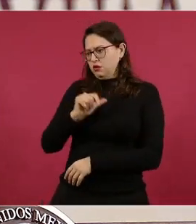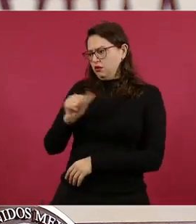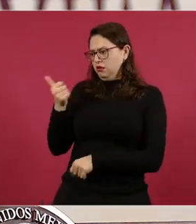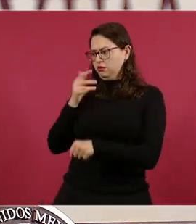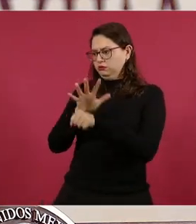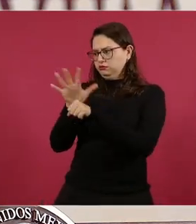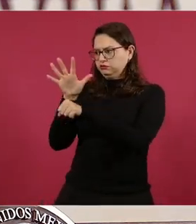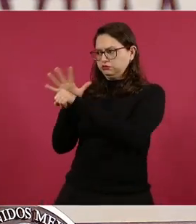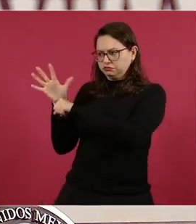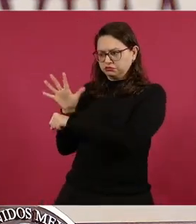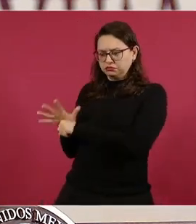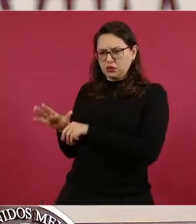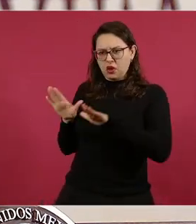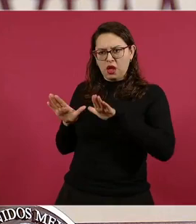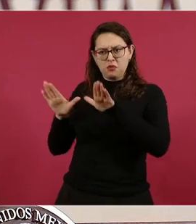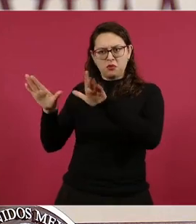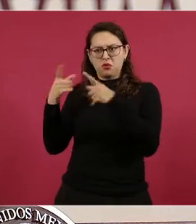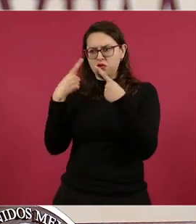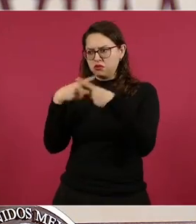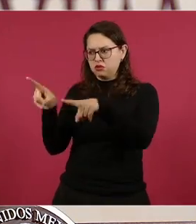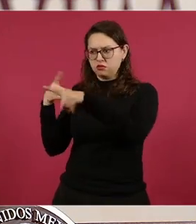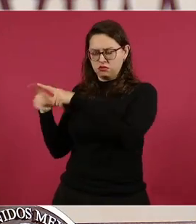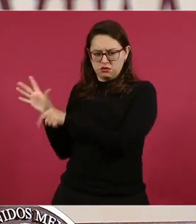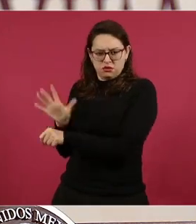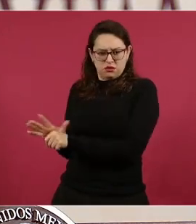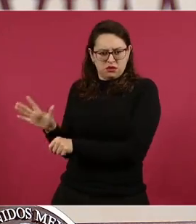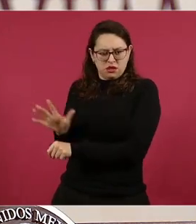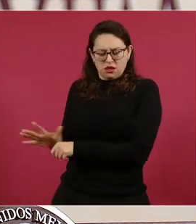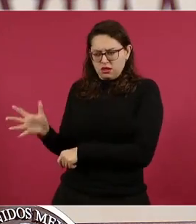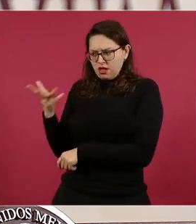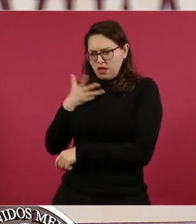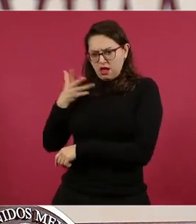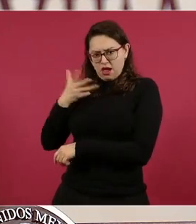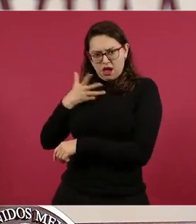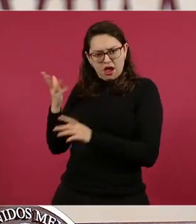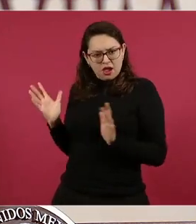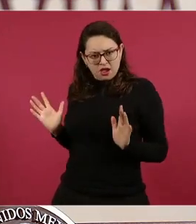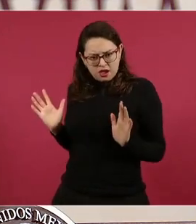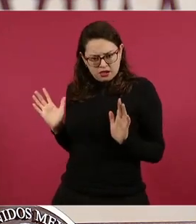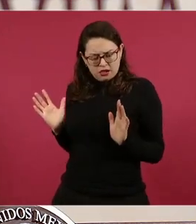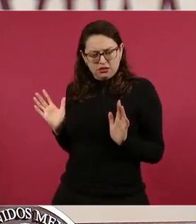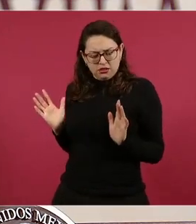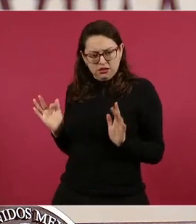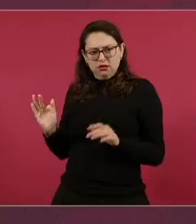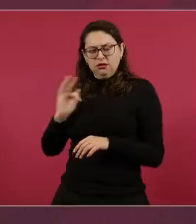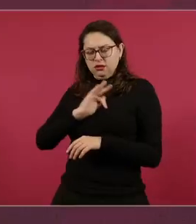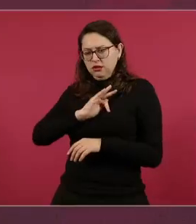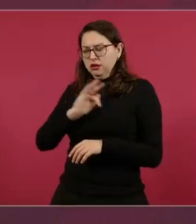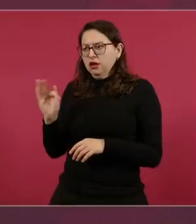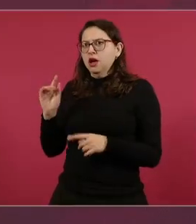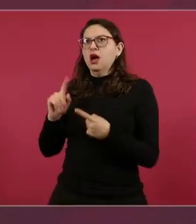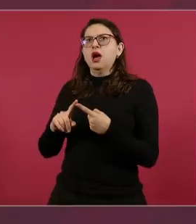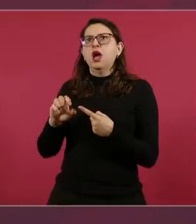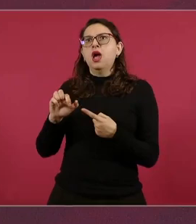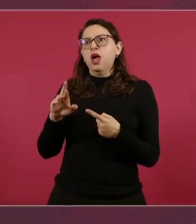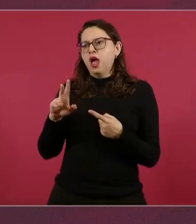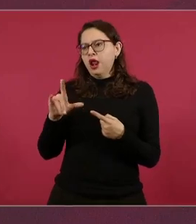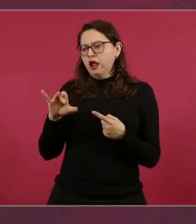mismas capacidades, pero tenemos aviones Hércules